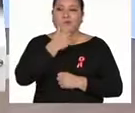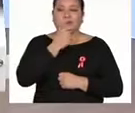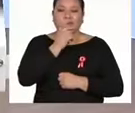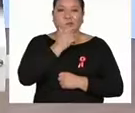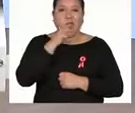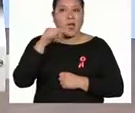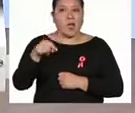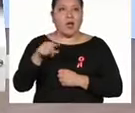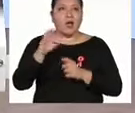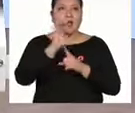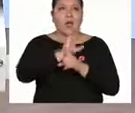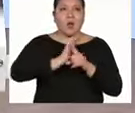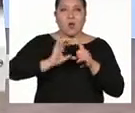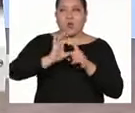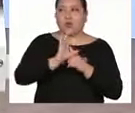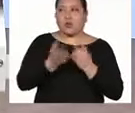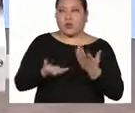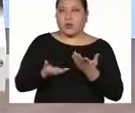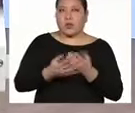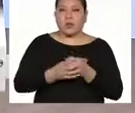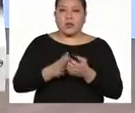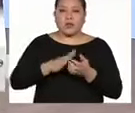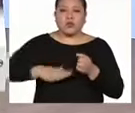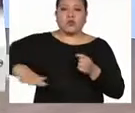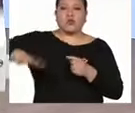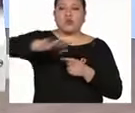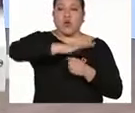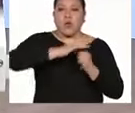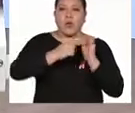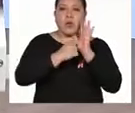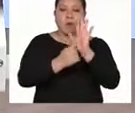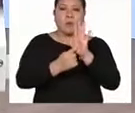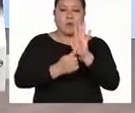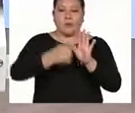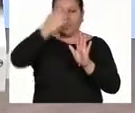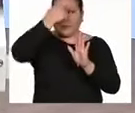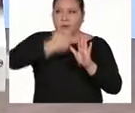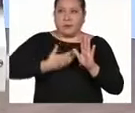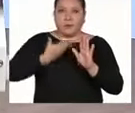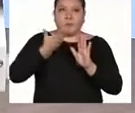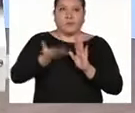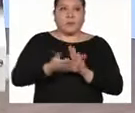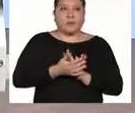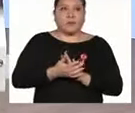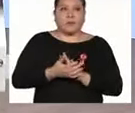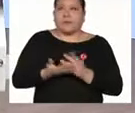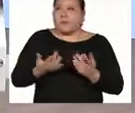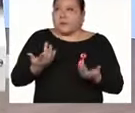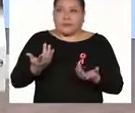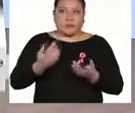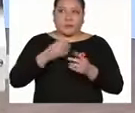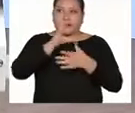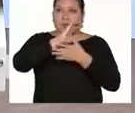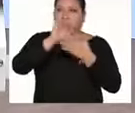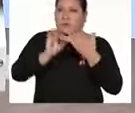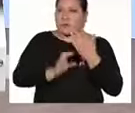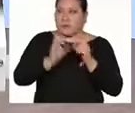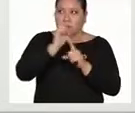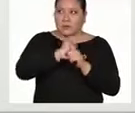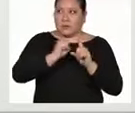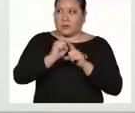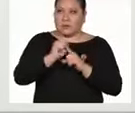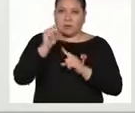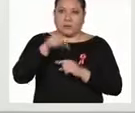Entonces, la cultura básicamente es toda nuestra expresión humana, nuestros rasgos como sociedad. No es poca